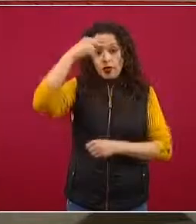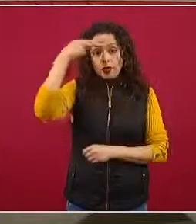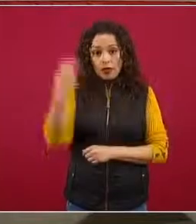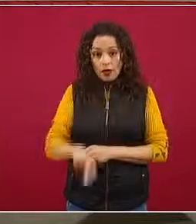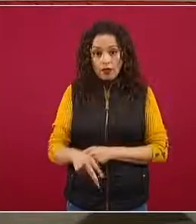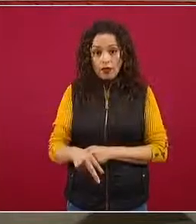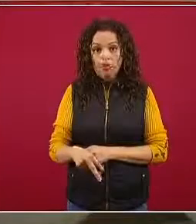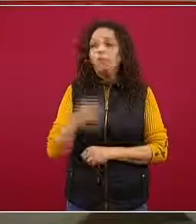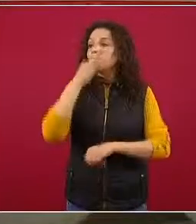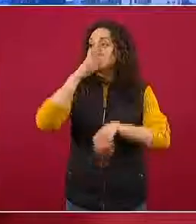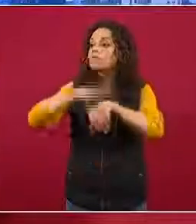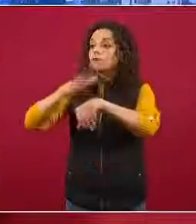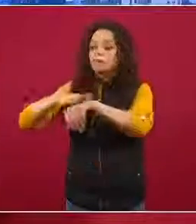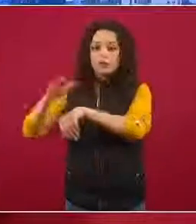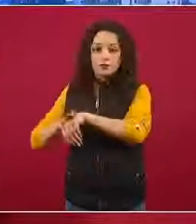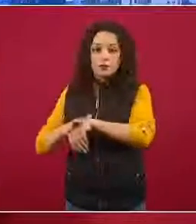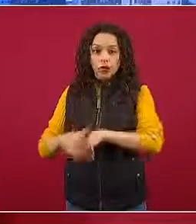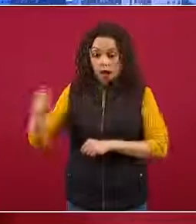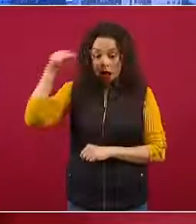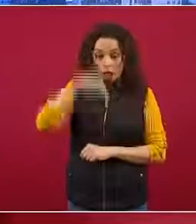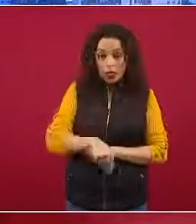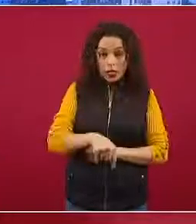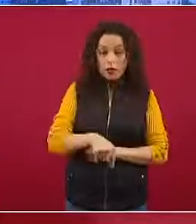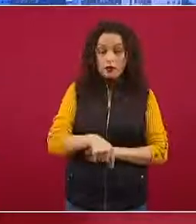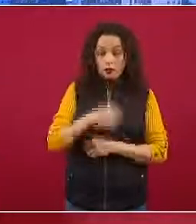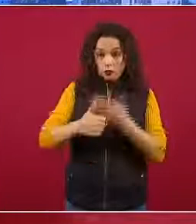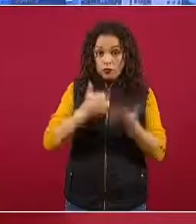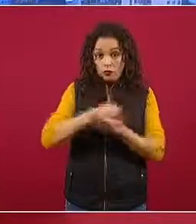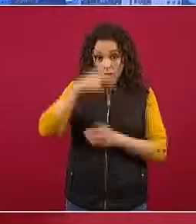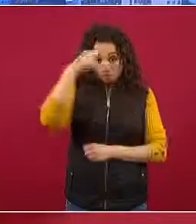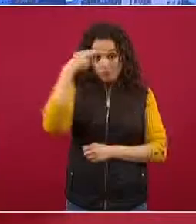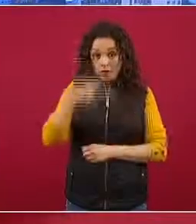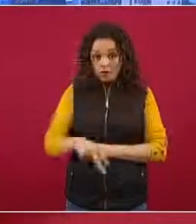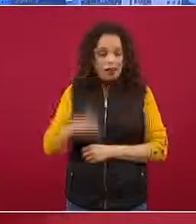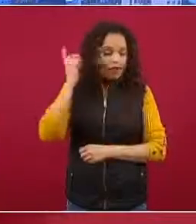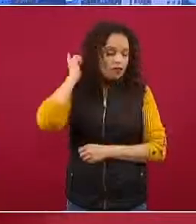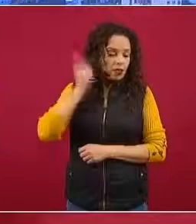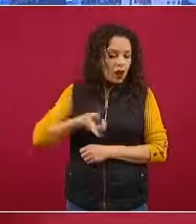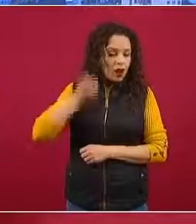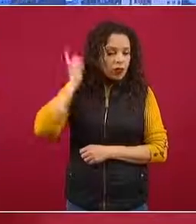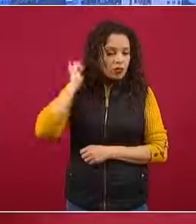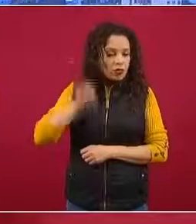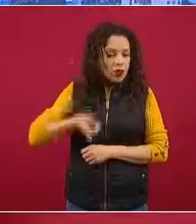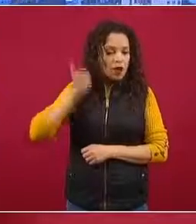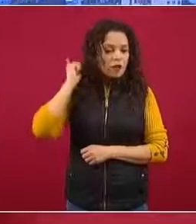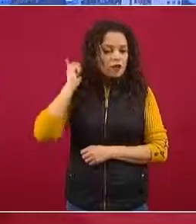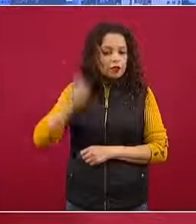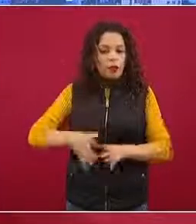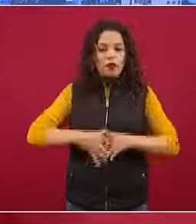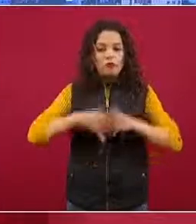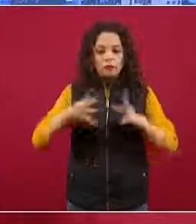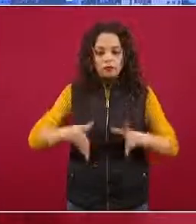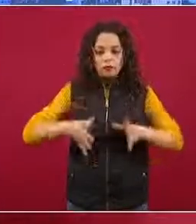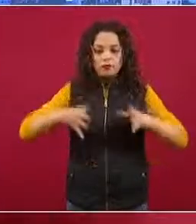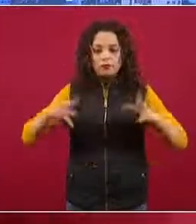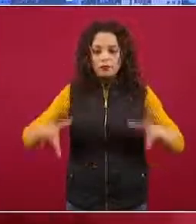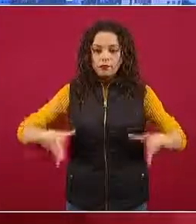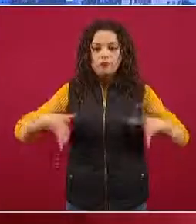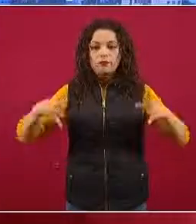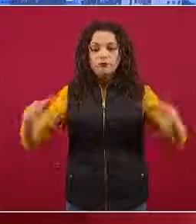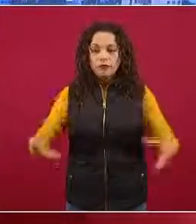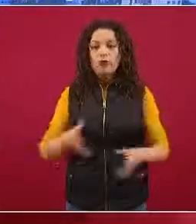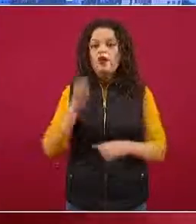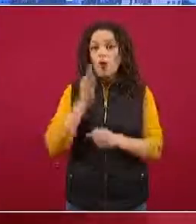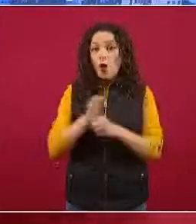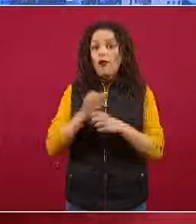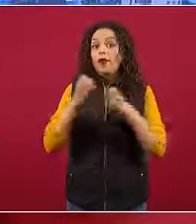epidemia en la Ciudad de México está creciendo todos los días. Estamos en alerta, ayúdanos a detenerla. Hay que quedarse en casa,